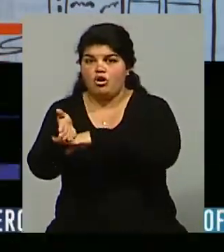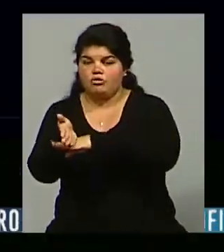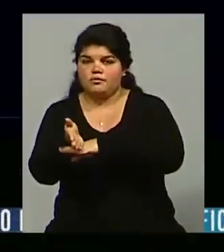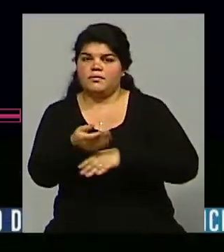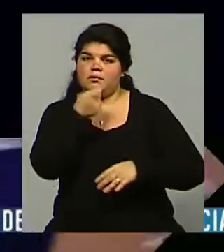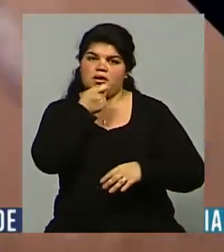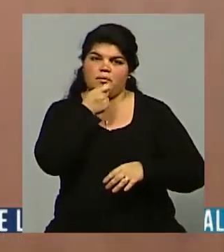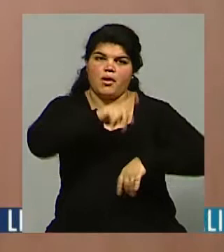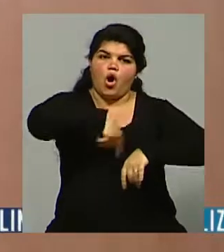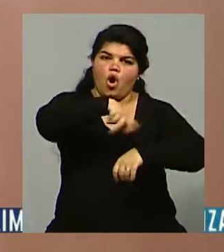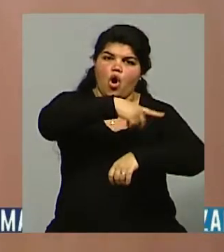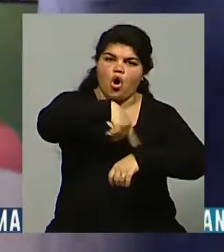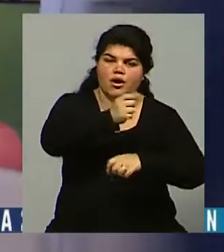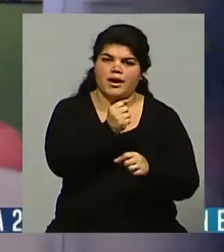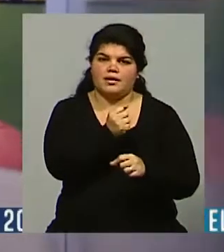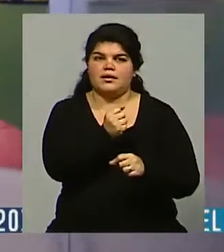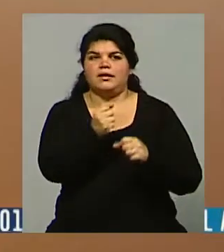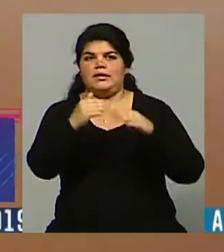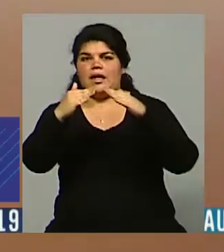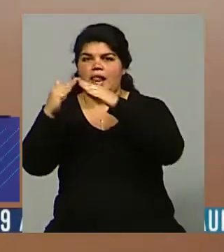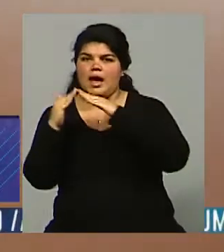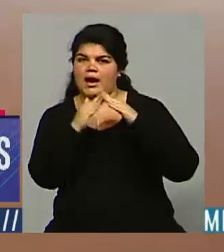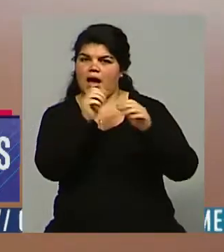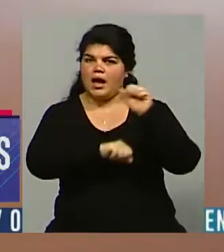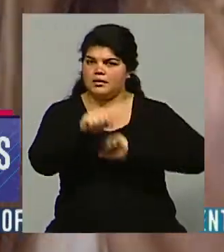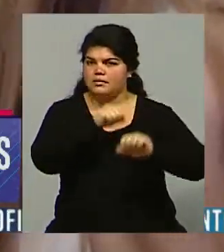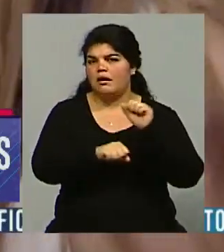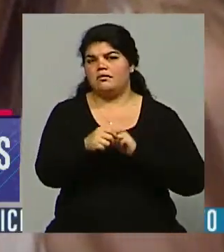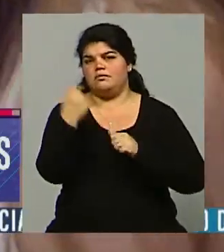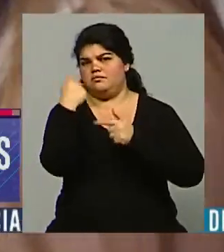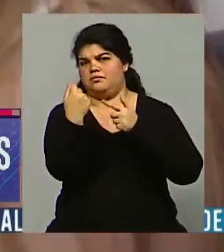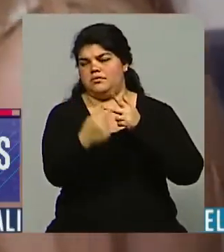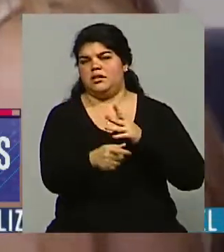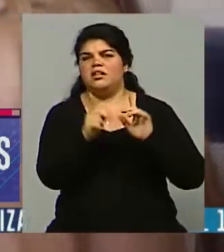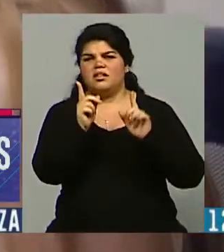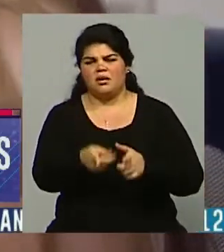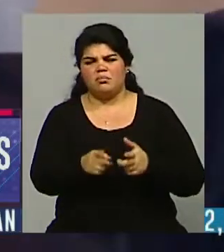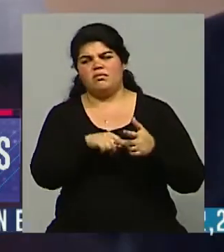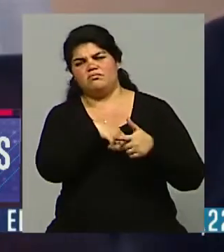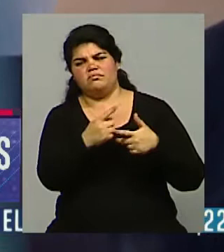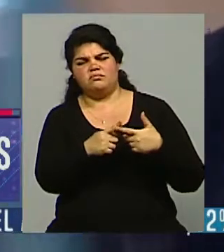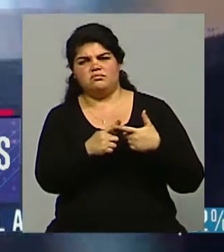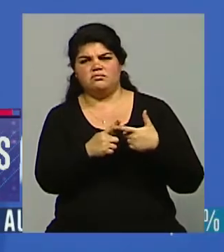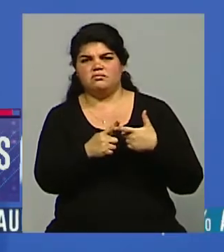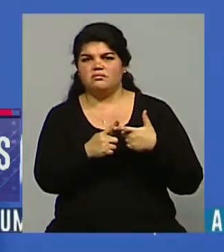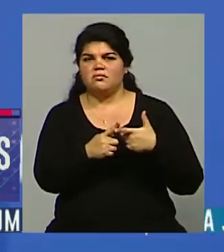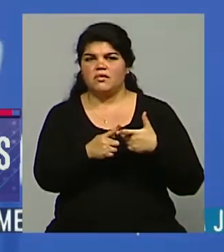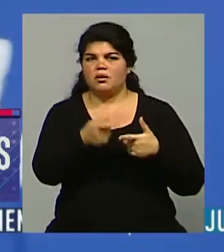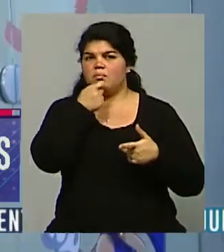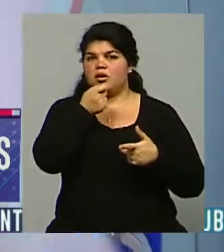de horas en las tareas domésticas, sí. Este fantasma que siempre está de, bueno, te podés